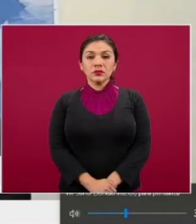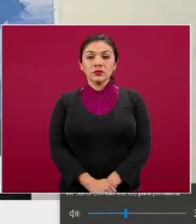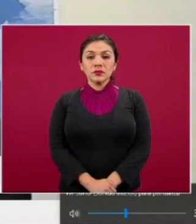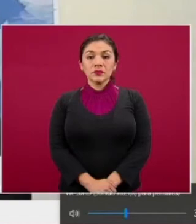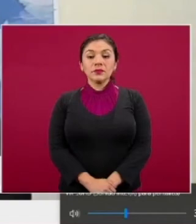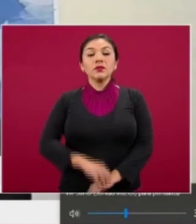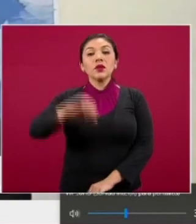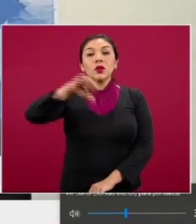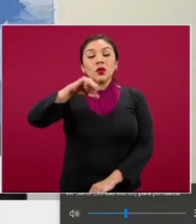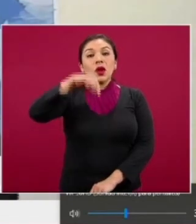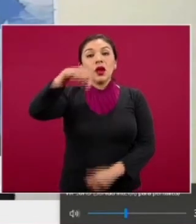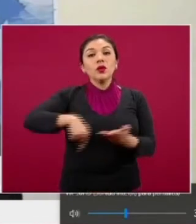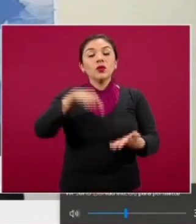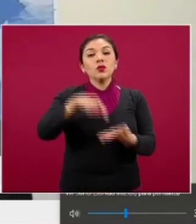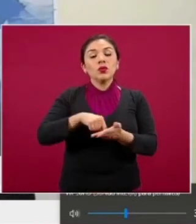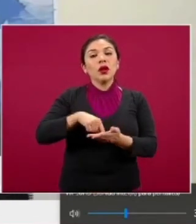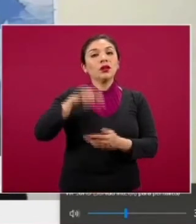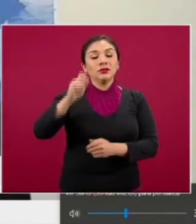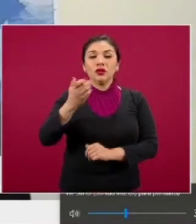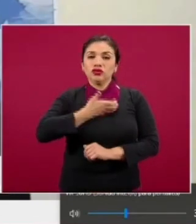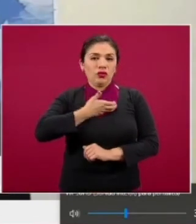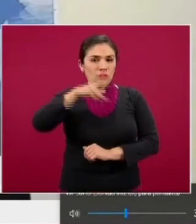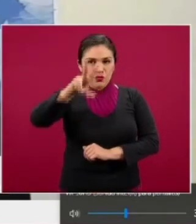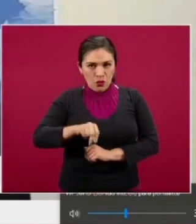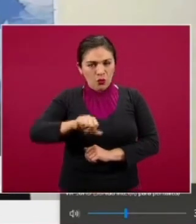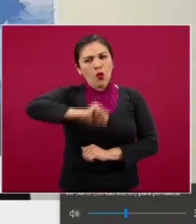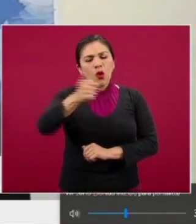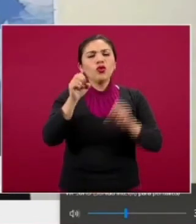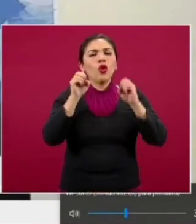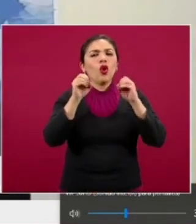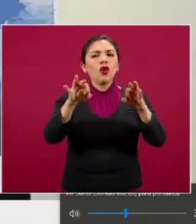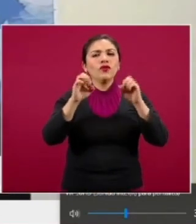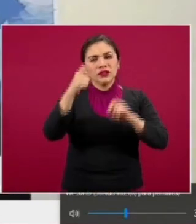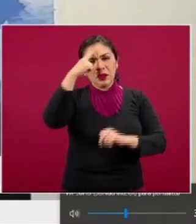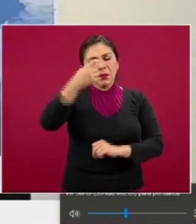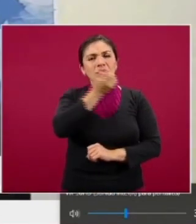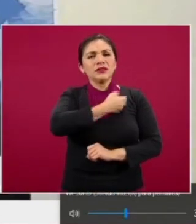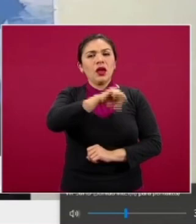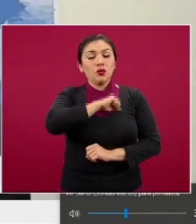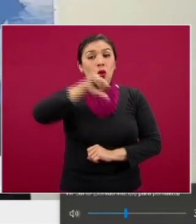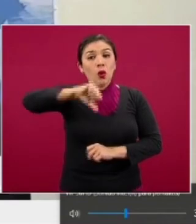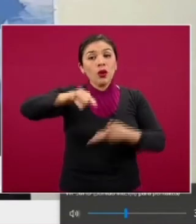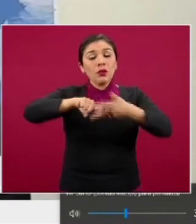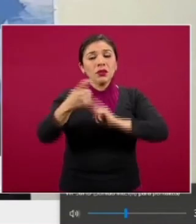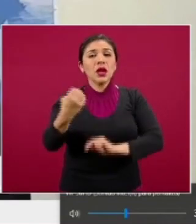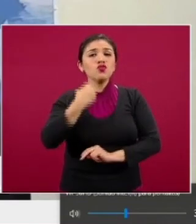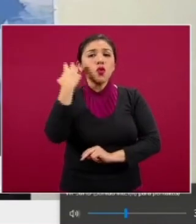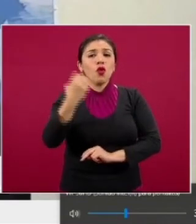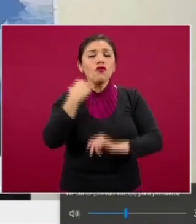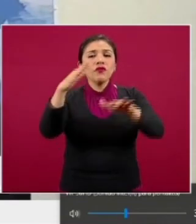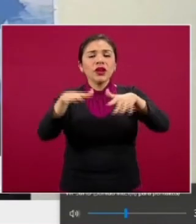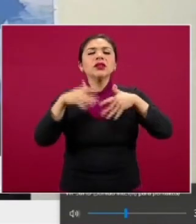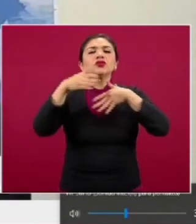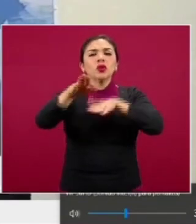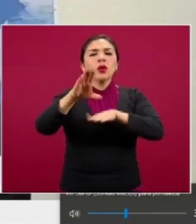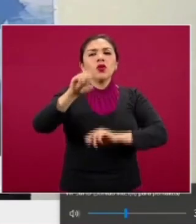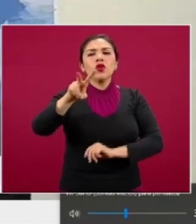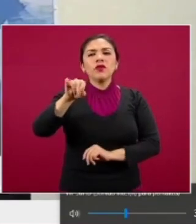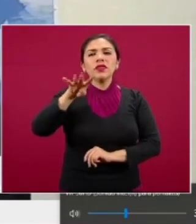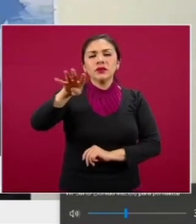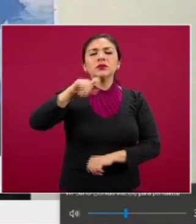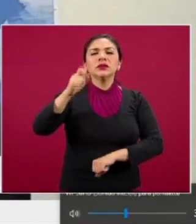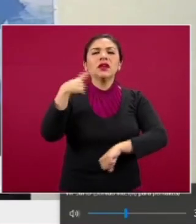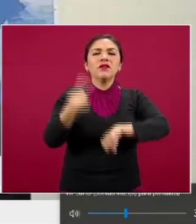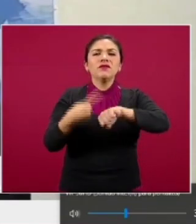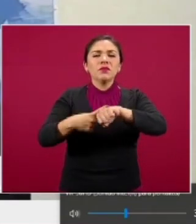Salud del Gobierno de México. Y también aquí vamos a iniciar la conferencia de prensa diaria sobre COVID-19, la